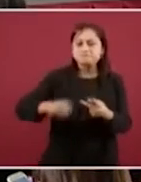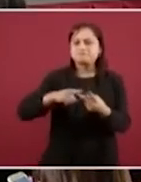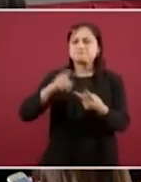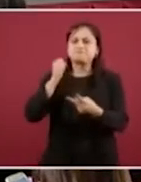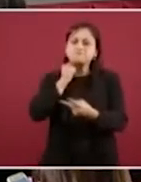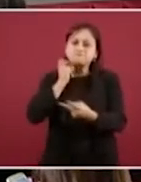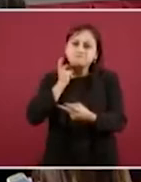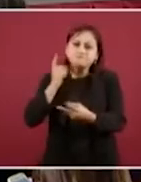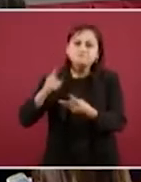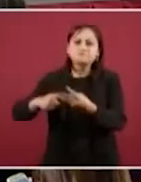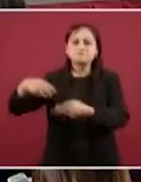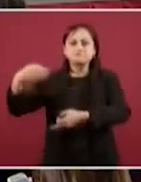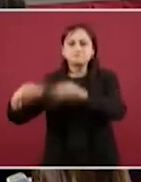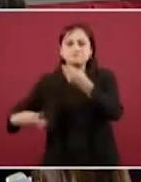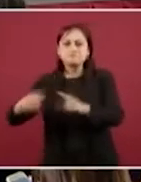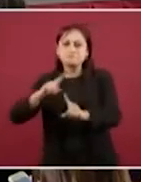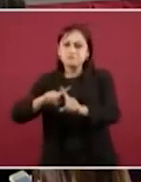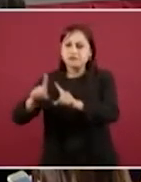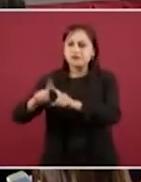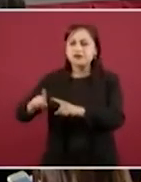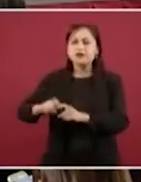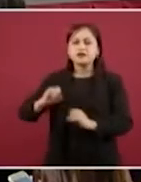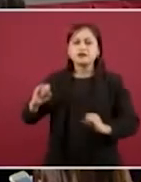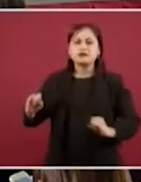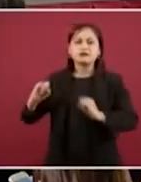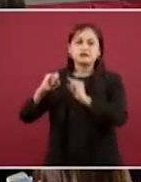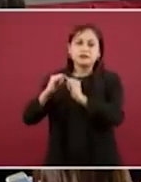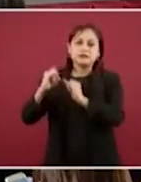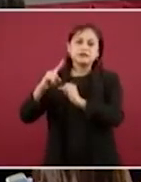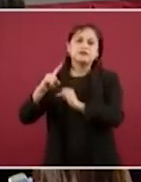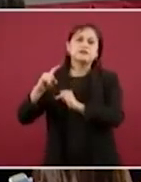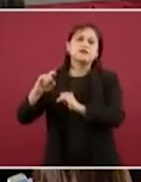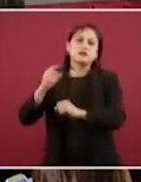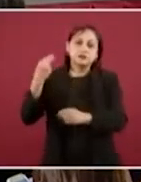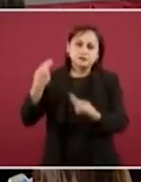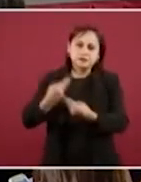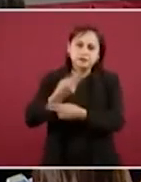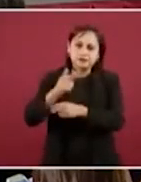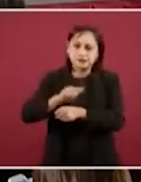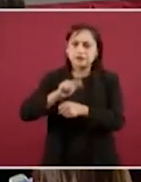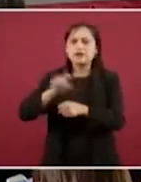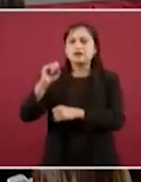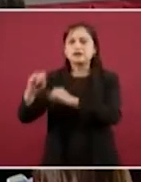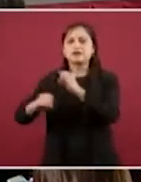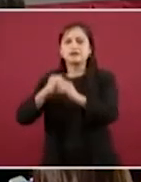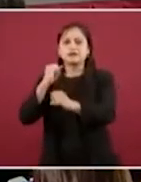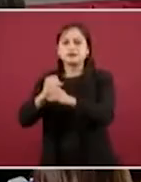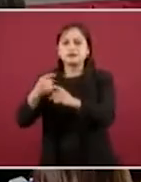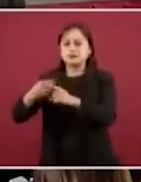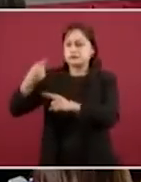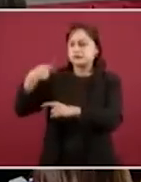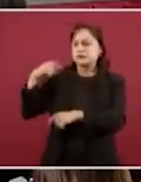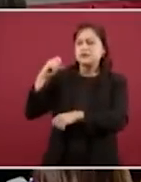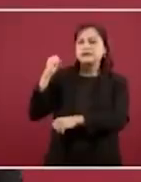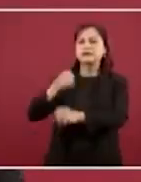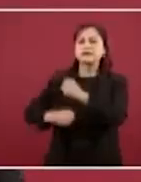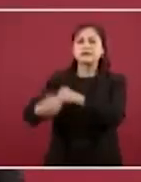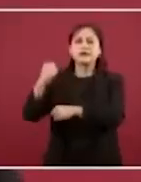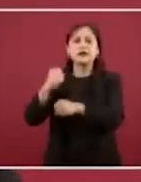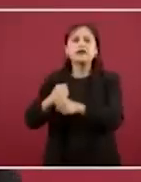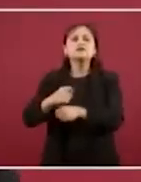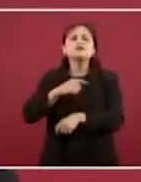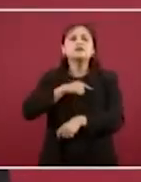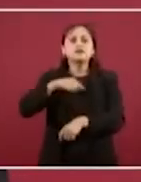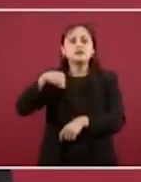en organizaciones nacionales e internacionales. En un lapso de 20 años hemos sumado a nuestro